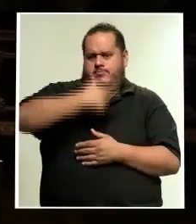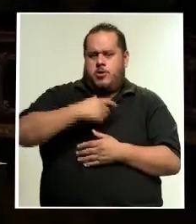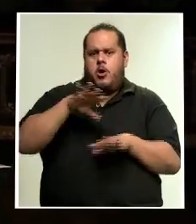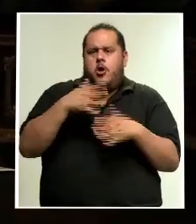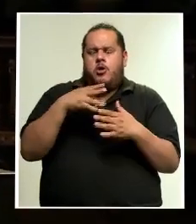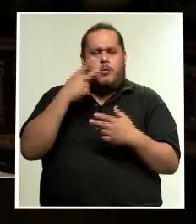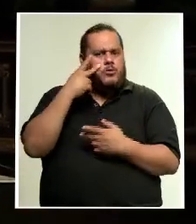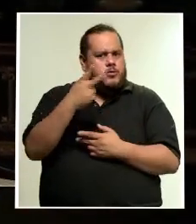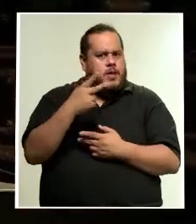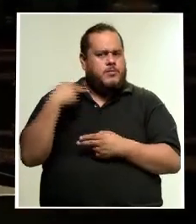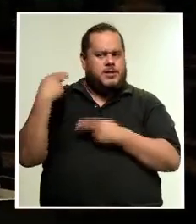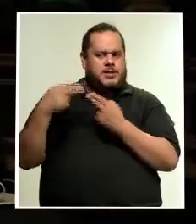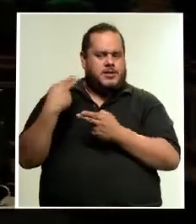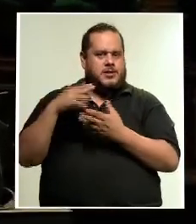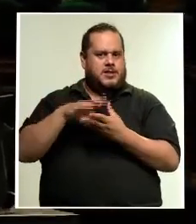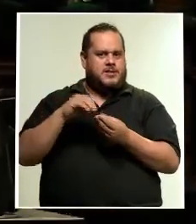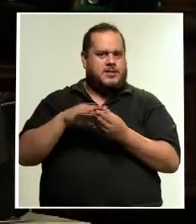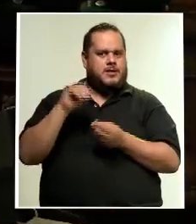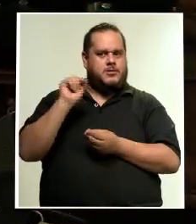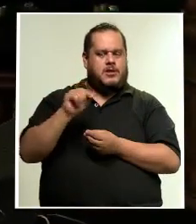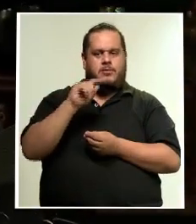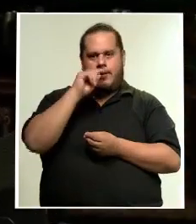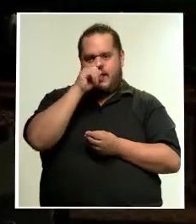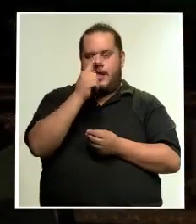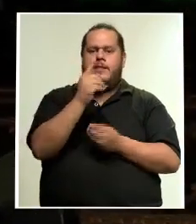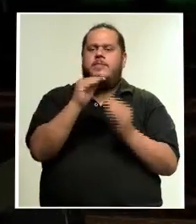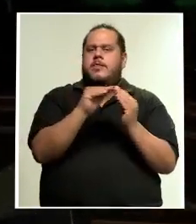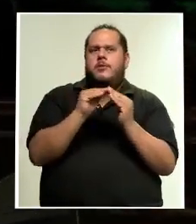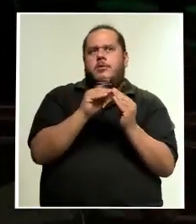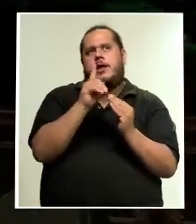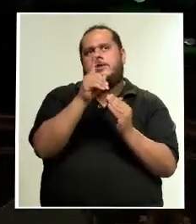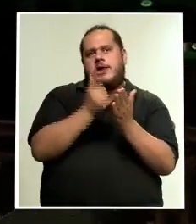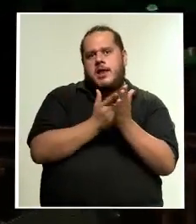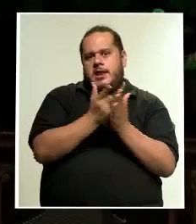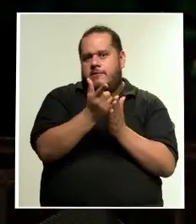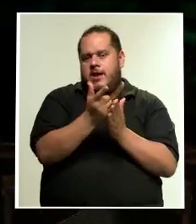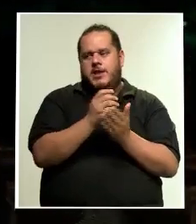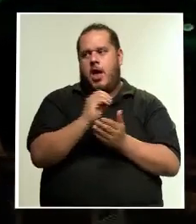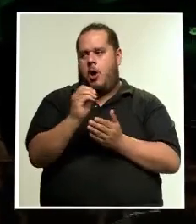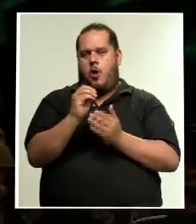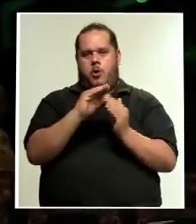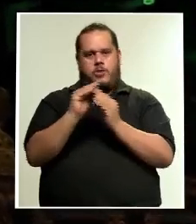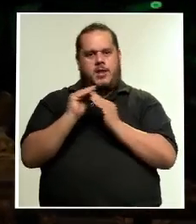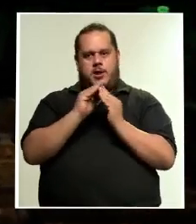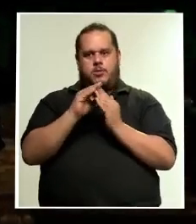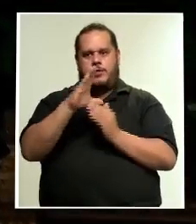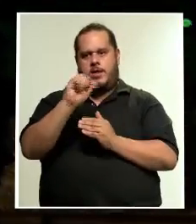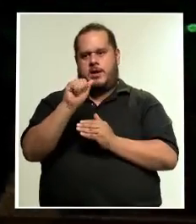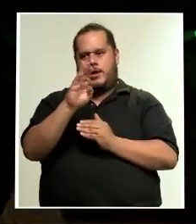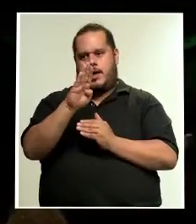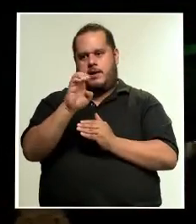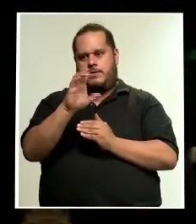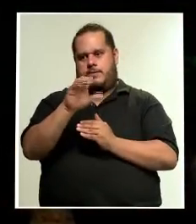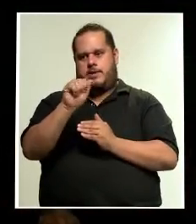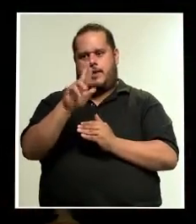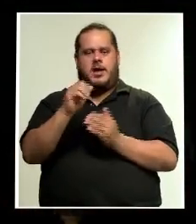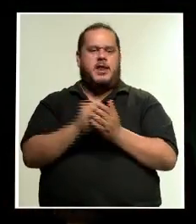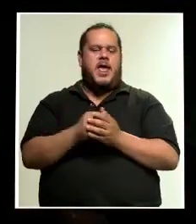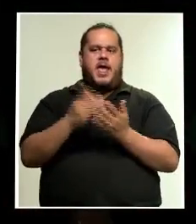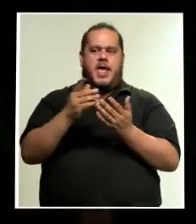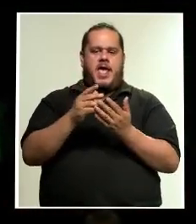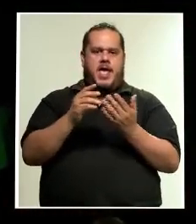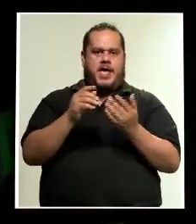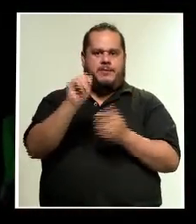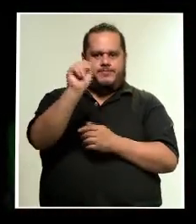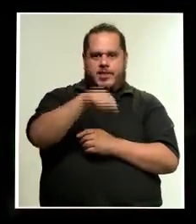las historias que se están contando ahí de un pueblito allá en Liberia o de la comunidad Cabécar en Talamanca.